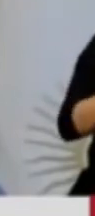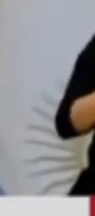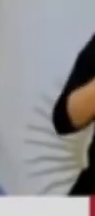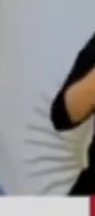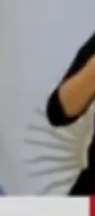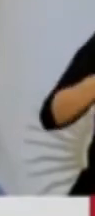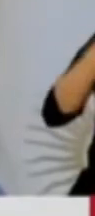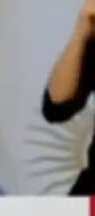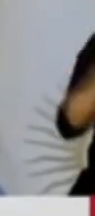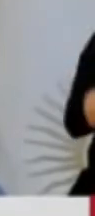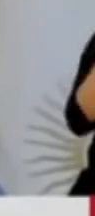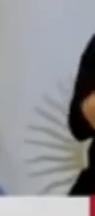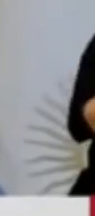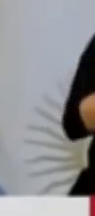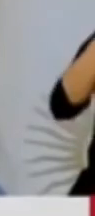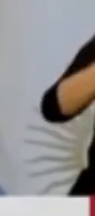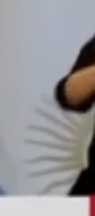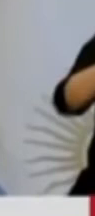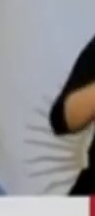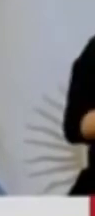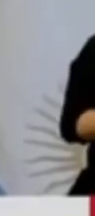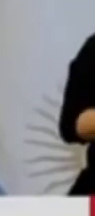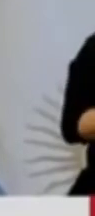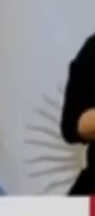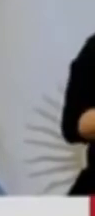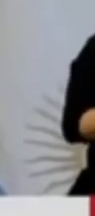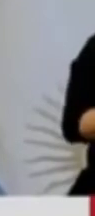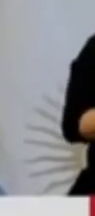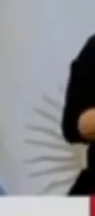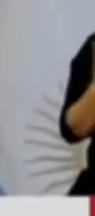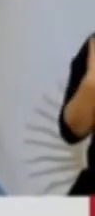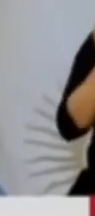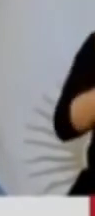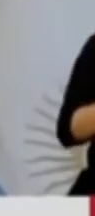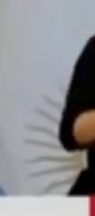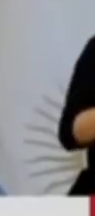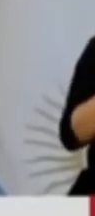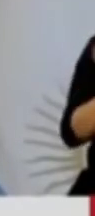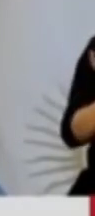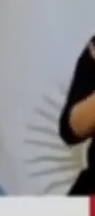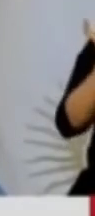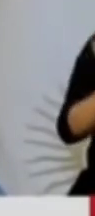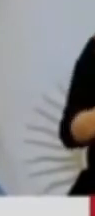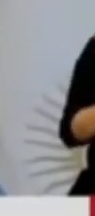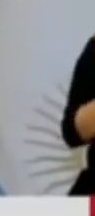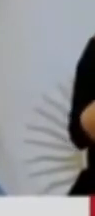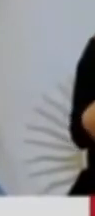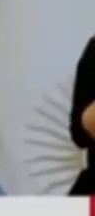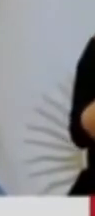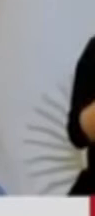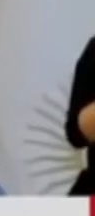de su patentamiento. La exención referida podrá quedar únicamente limitada a los valores